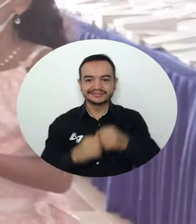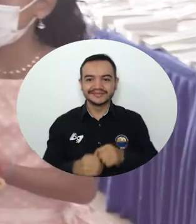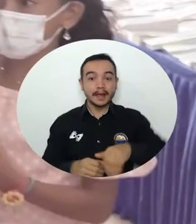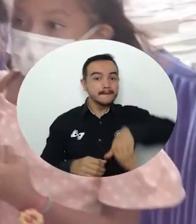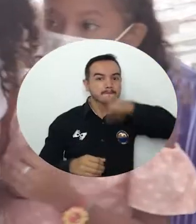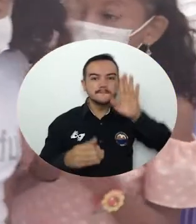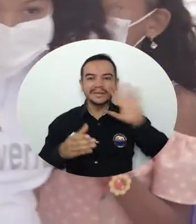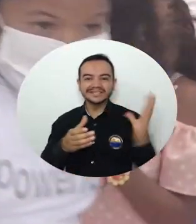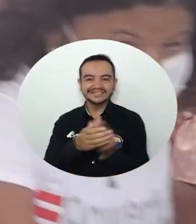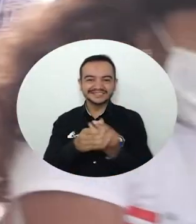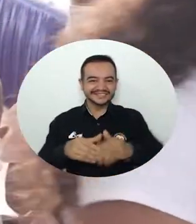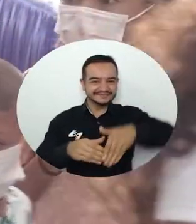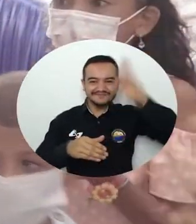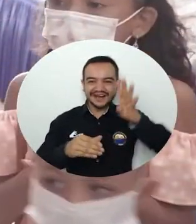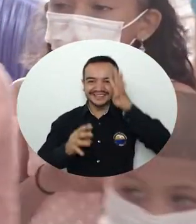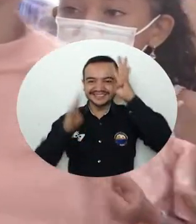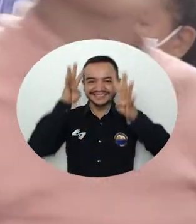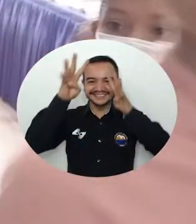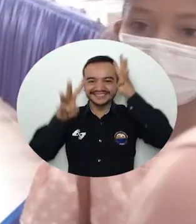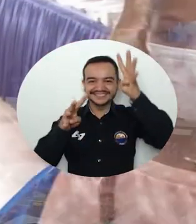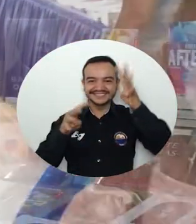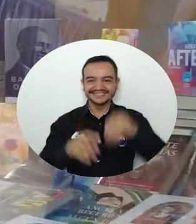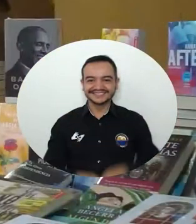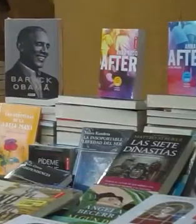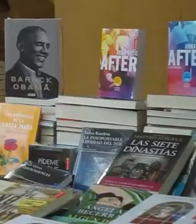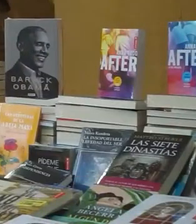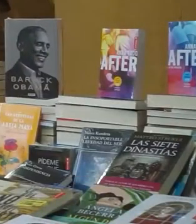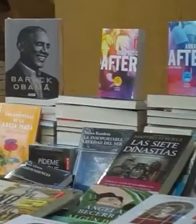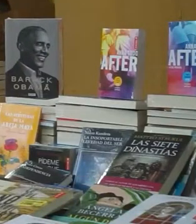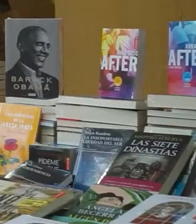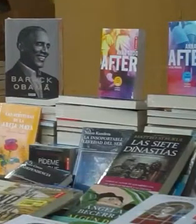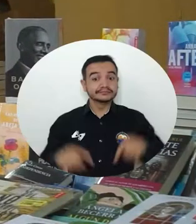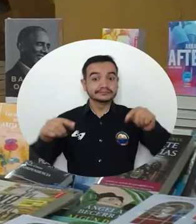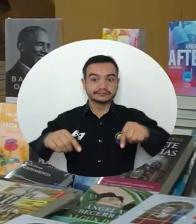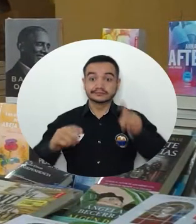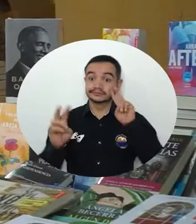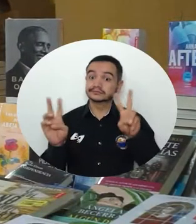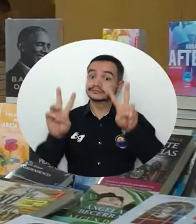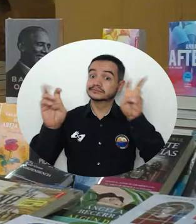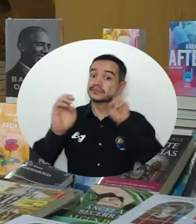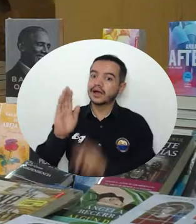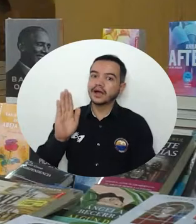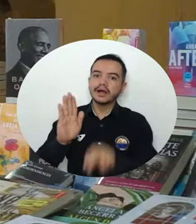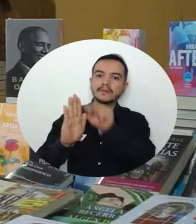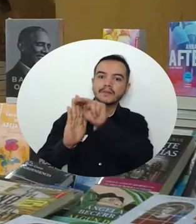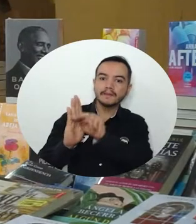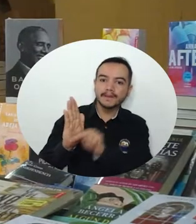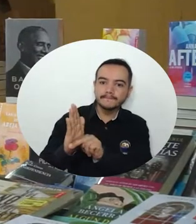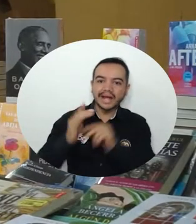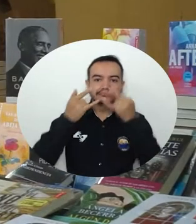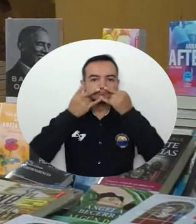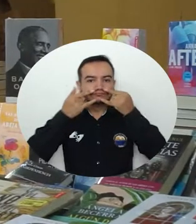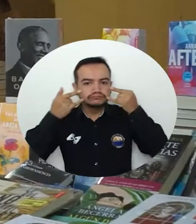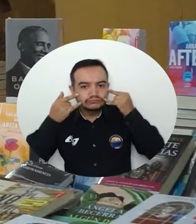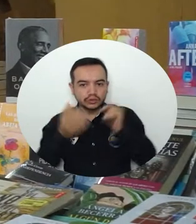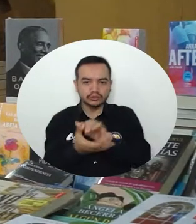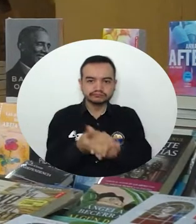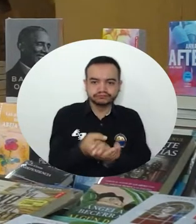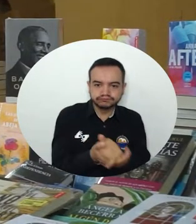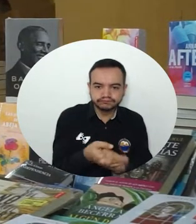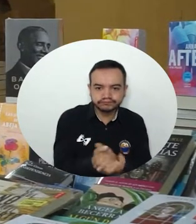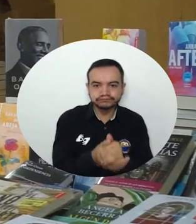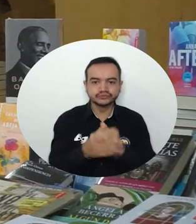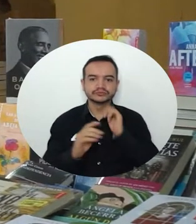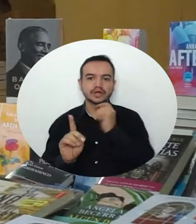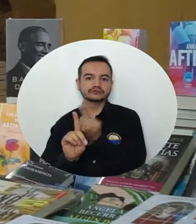más incluyente e innovadora. En medio de protocolos de bioseguridad y medidas de autocuidado, los